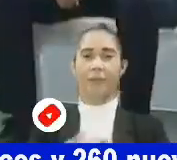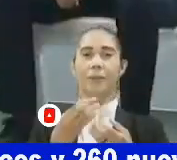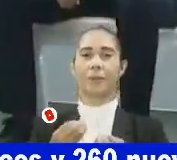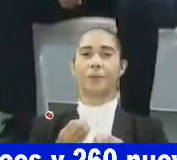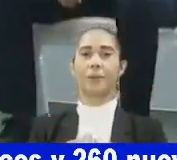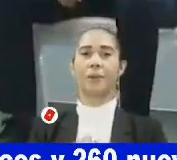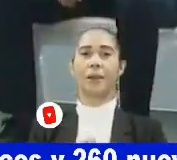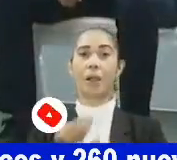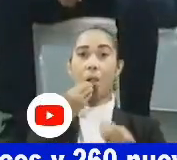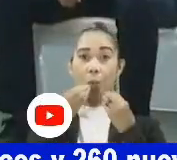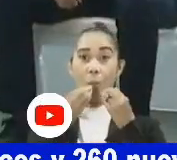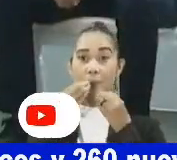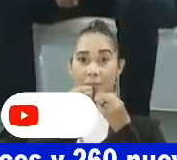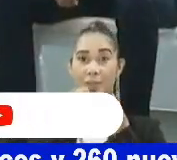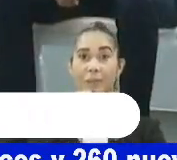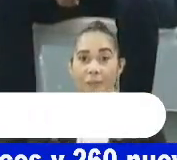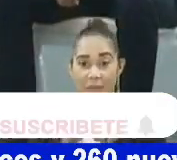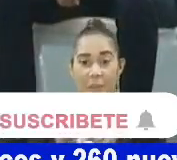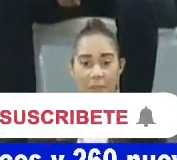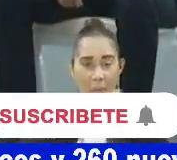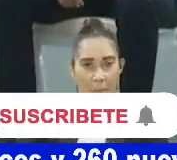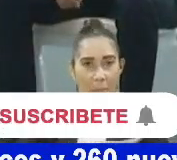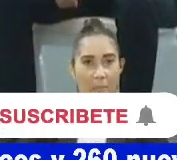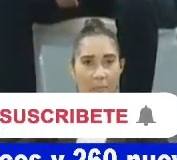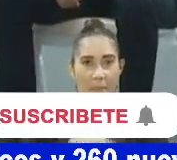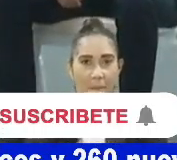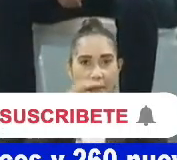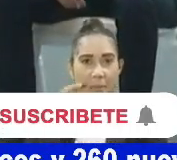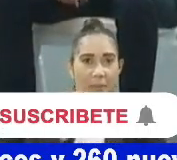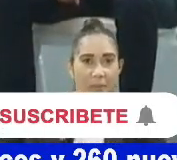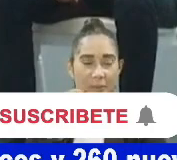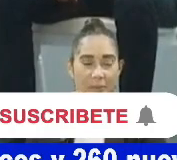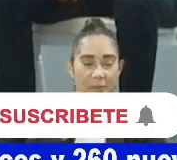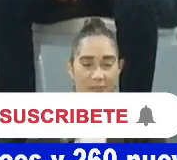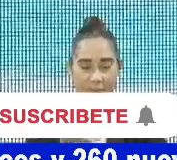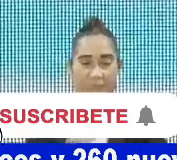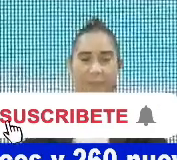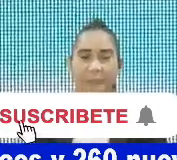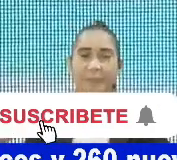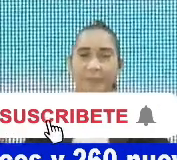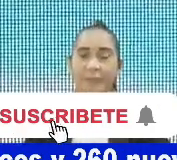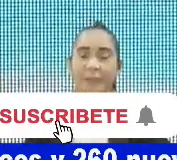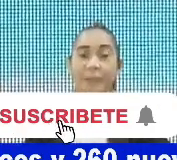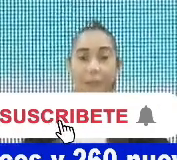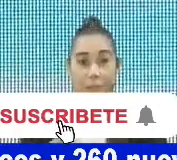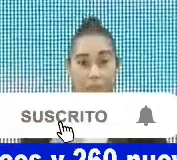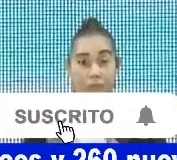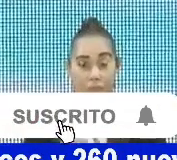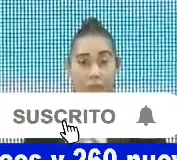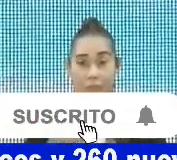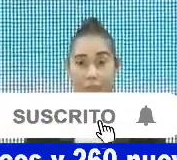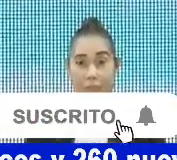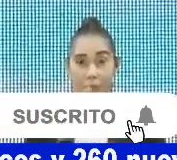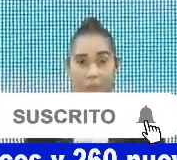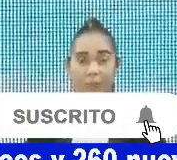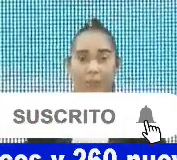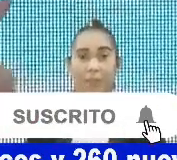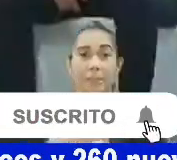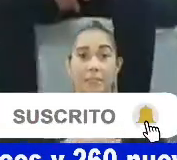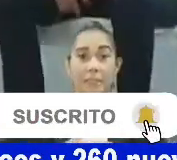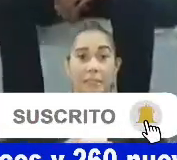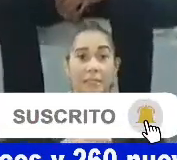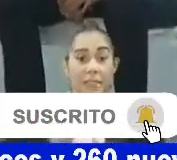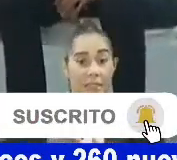ha probado y ha comido de la comida que se sirve en los comedores económicos. Yo también. Y